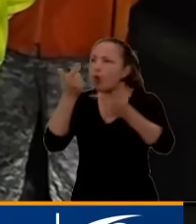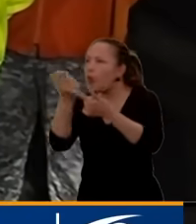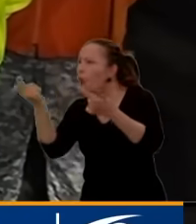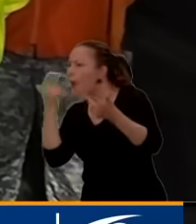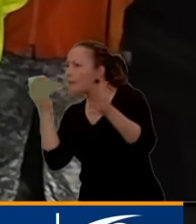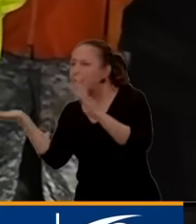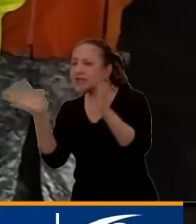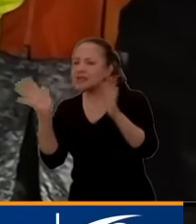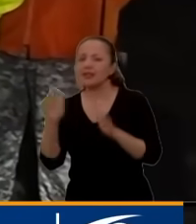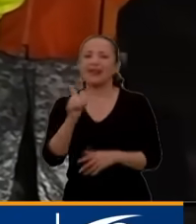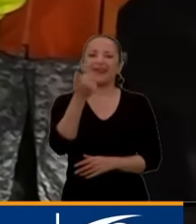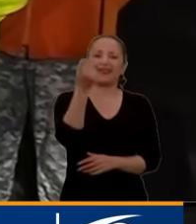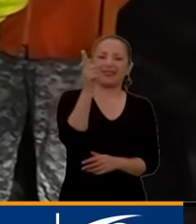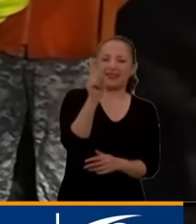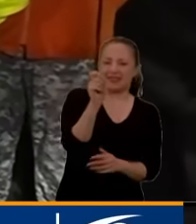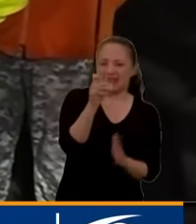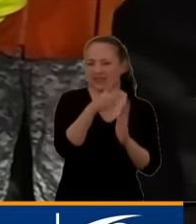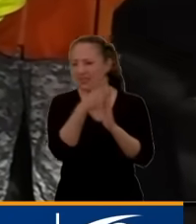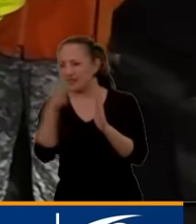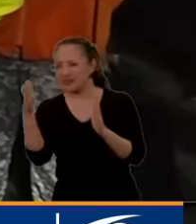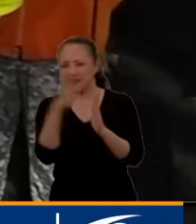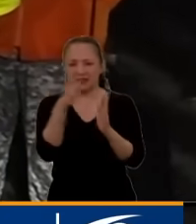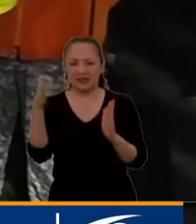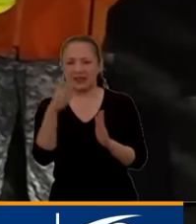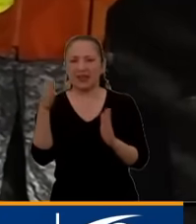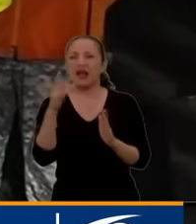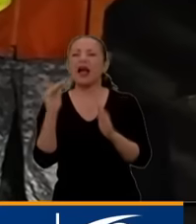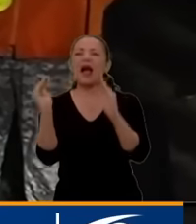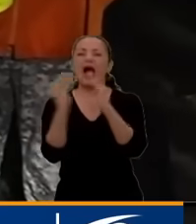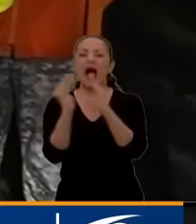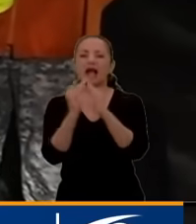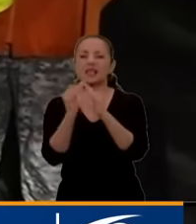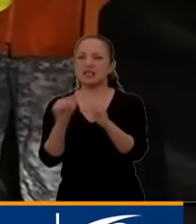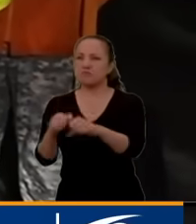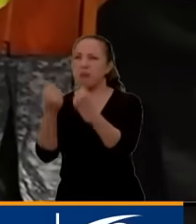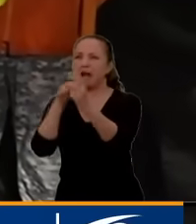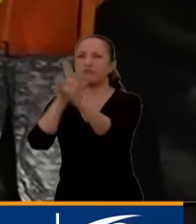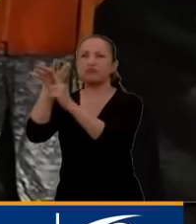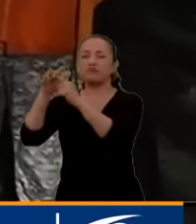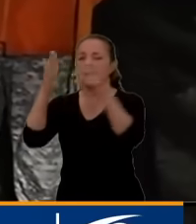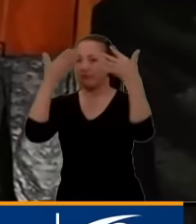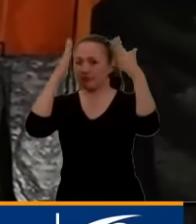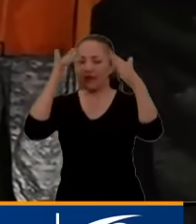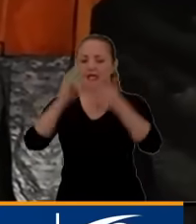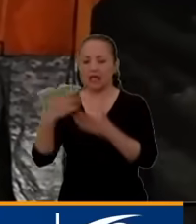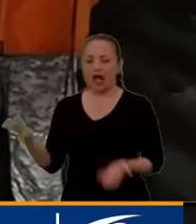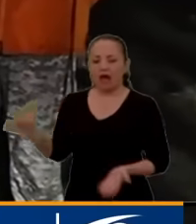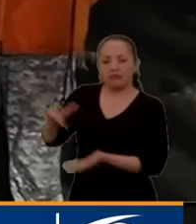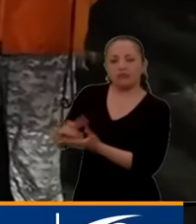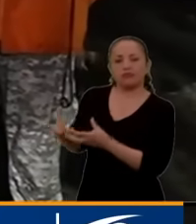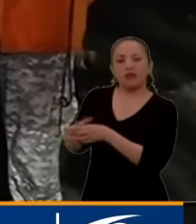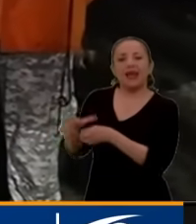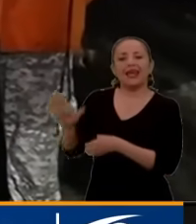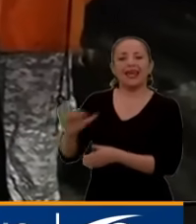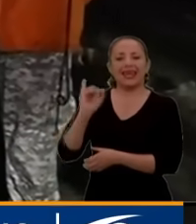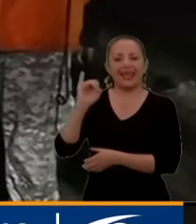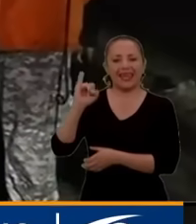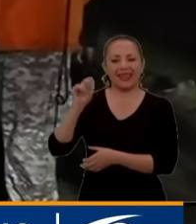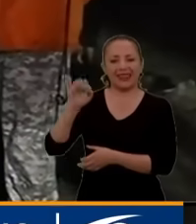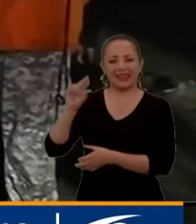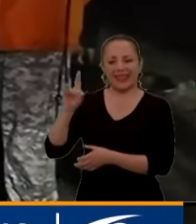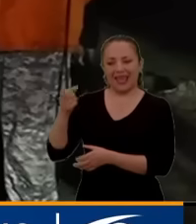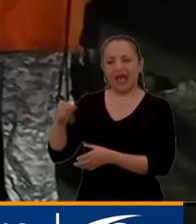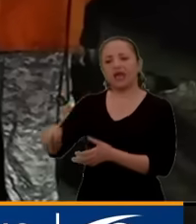calcula entre 16 y 18 casas afectadas en los ventanales. Ya está IDIGER aquí presente, va a hacer el censo y va a